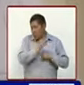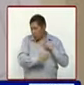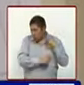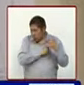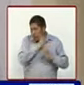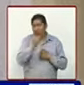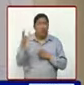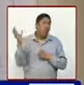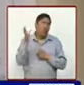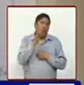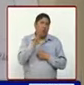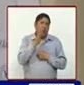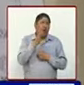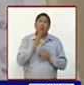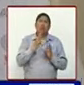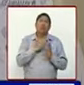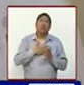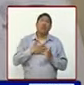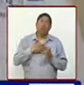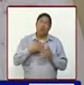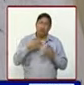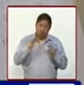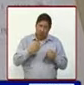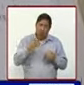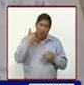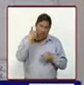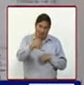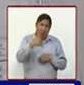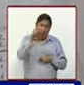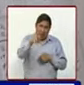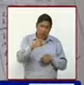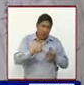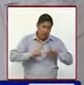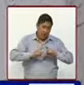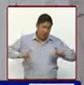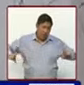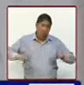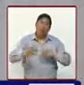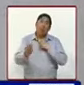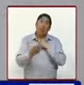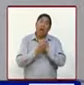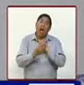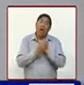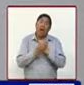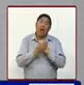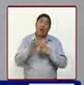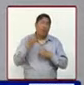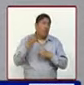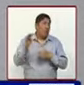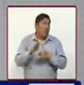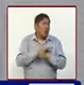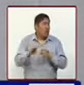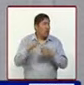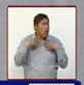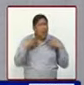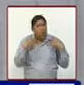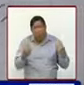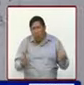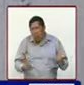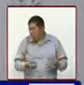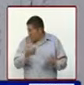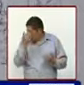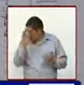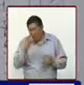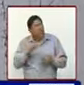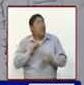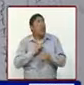de esta madre. ¿A qué número pueden contactarla? ¿Tiene alguna cuenta para que la gente que la está viendo, las autoridades en salud que están viendo